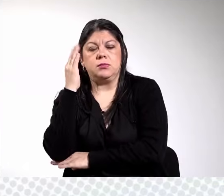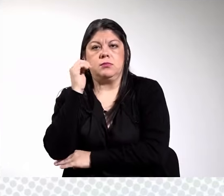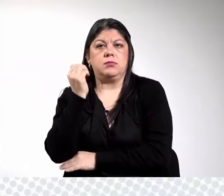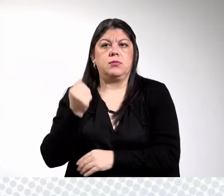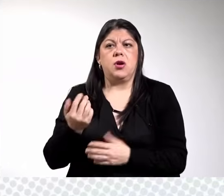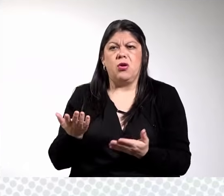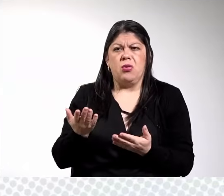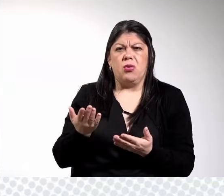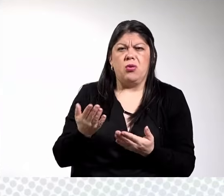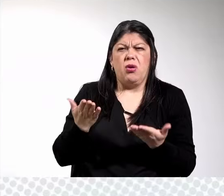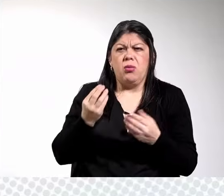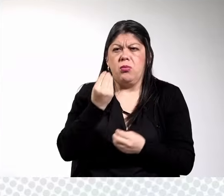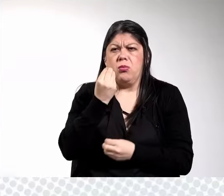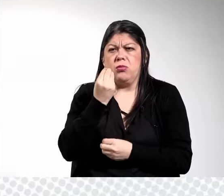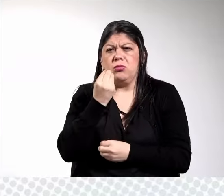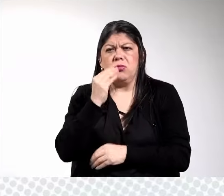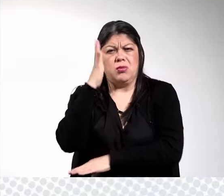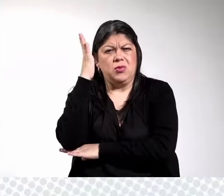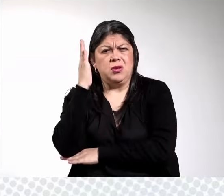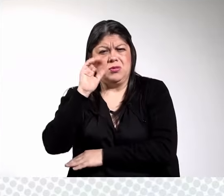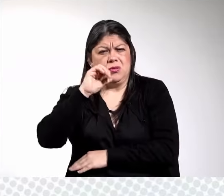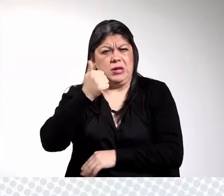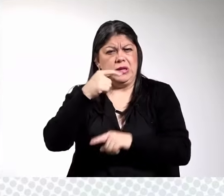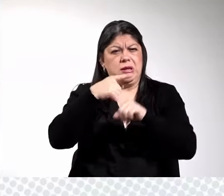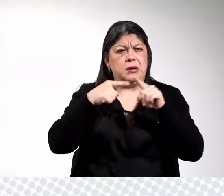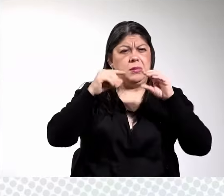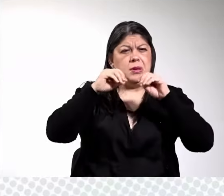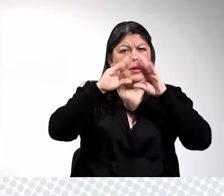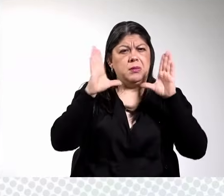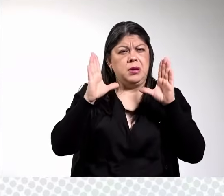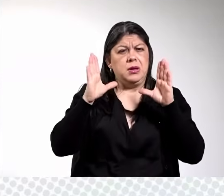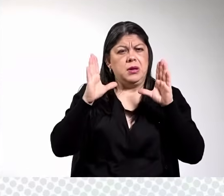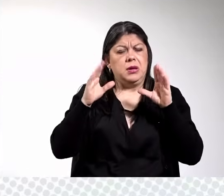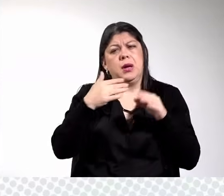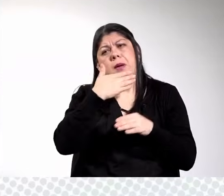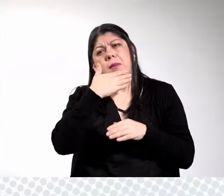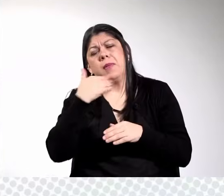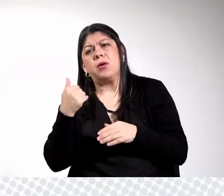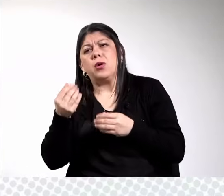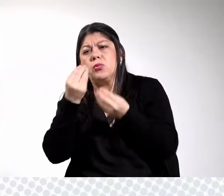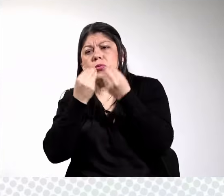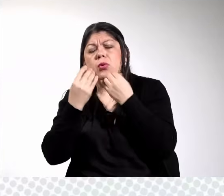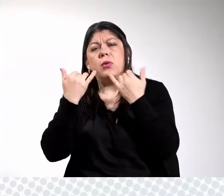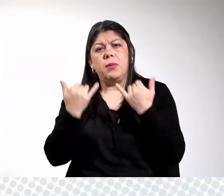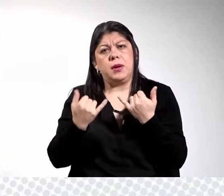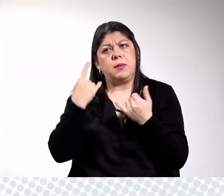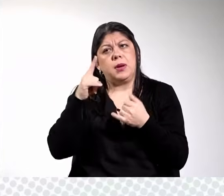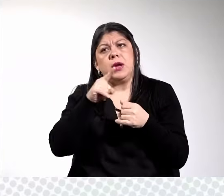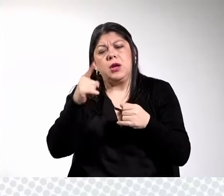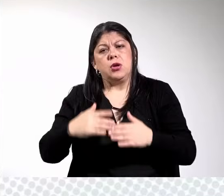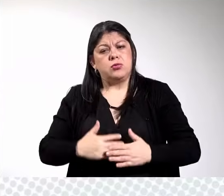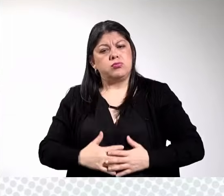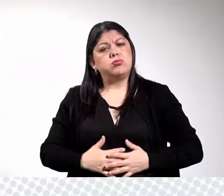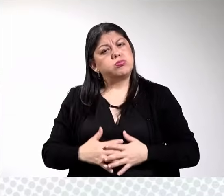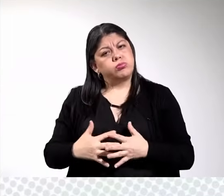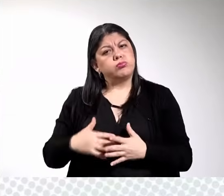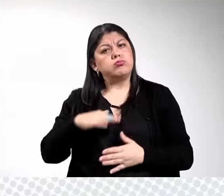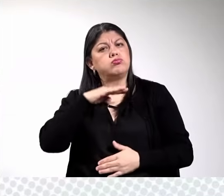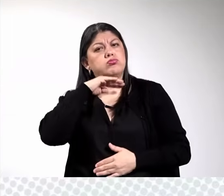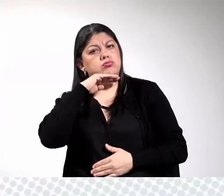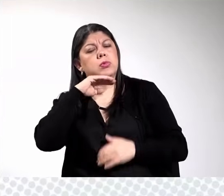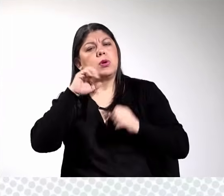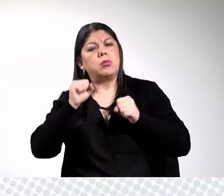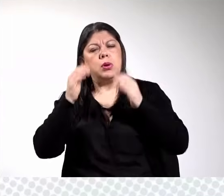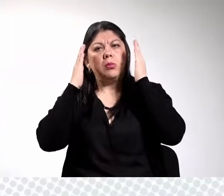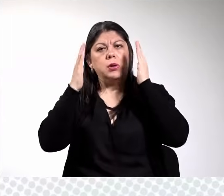yo digo, ¿cómo el almuerzo a estas horas? Es que solo hay una comida de derecho y es mejor que se la coman ya para que tengan la pasita llena, para que pongan atención a